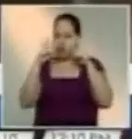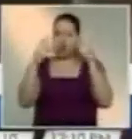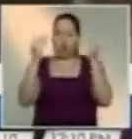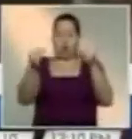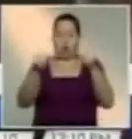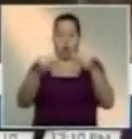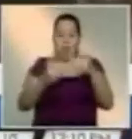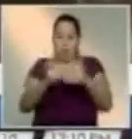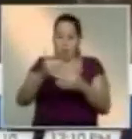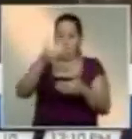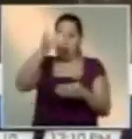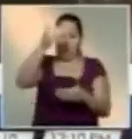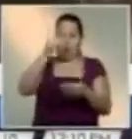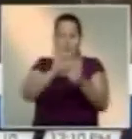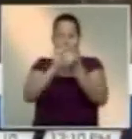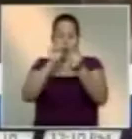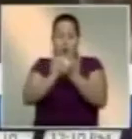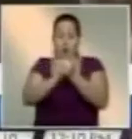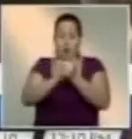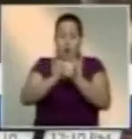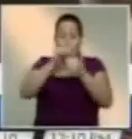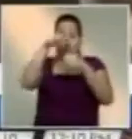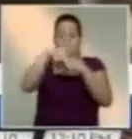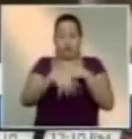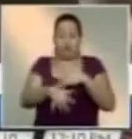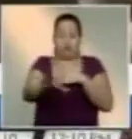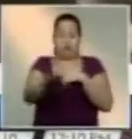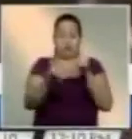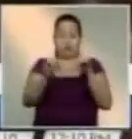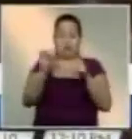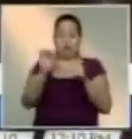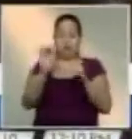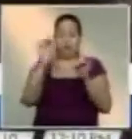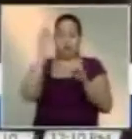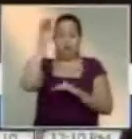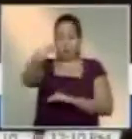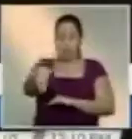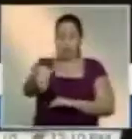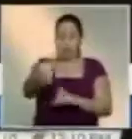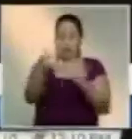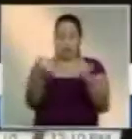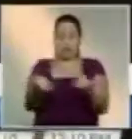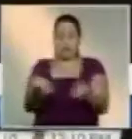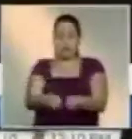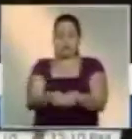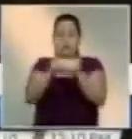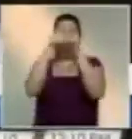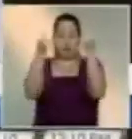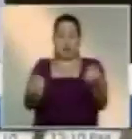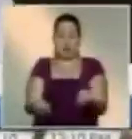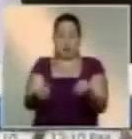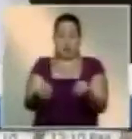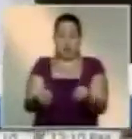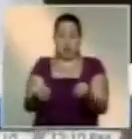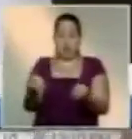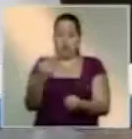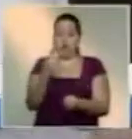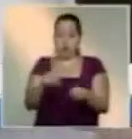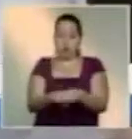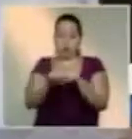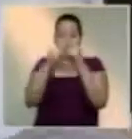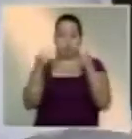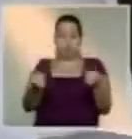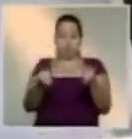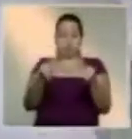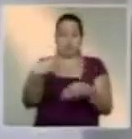muro de igual al que está construido allá en Maracay Se partió en dos